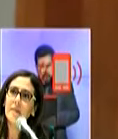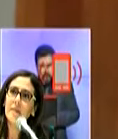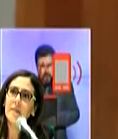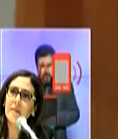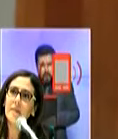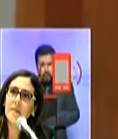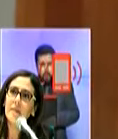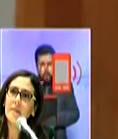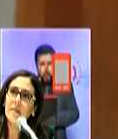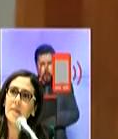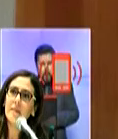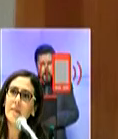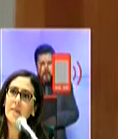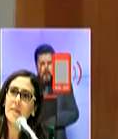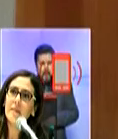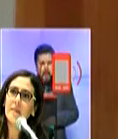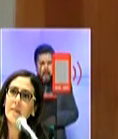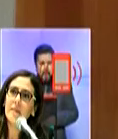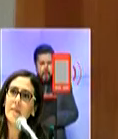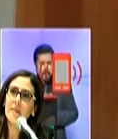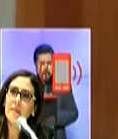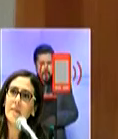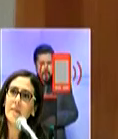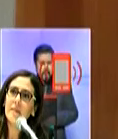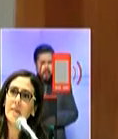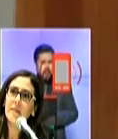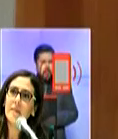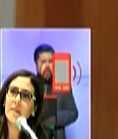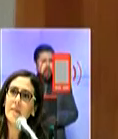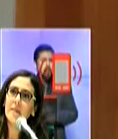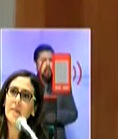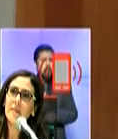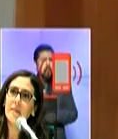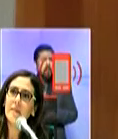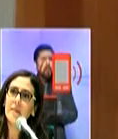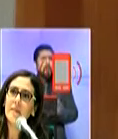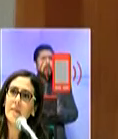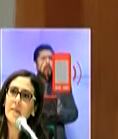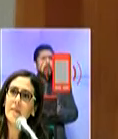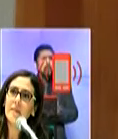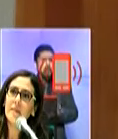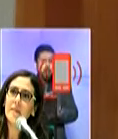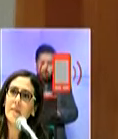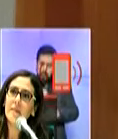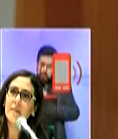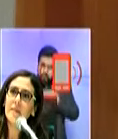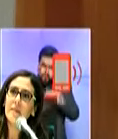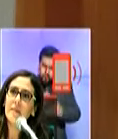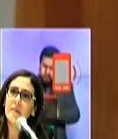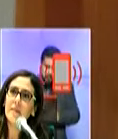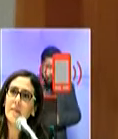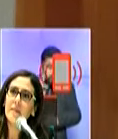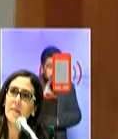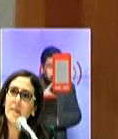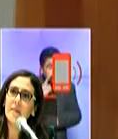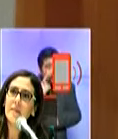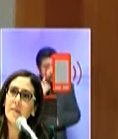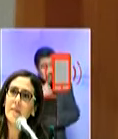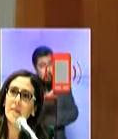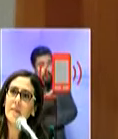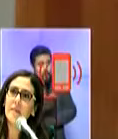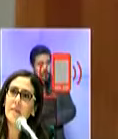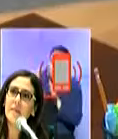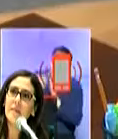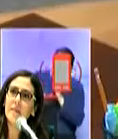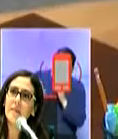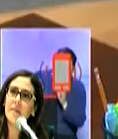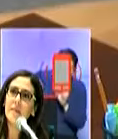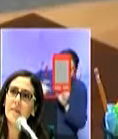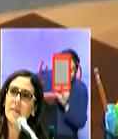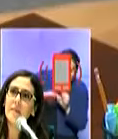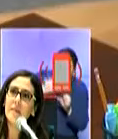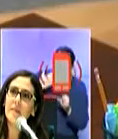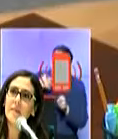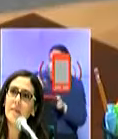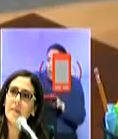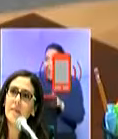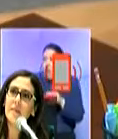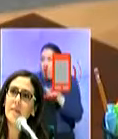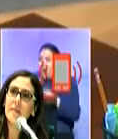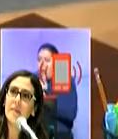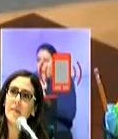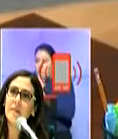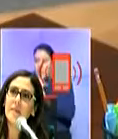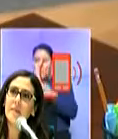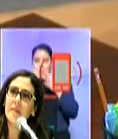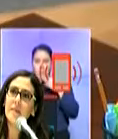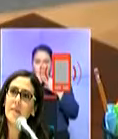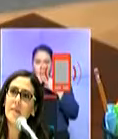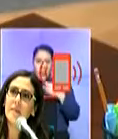la ley o se calificó como inédito, usted sabe que mi posición ha sido diferente, uh-huh. pero se calificó como inédito,